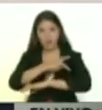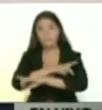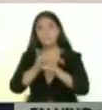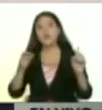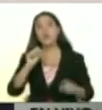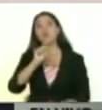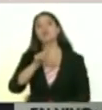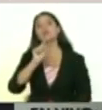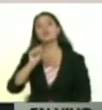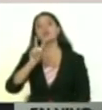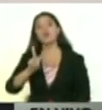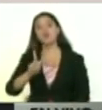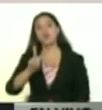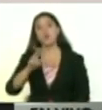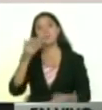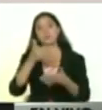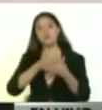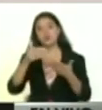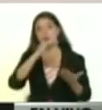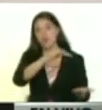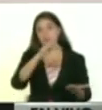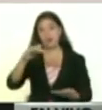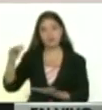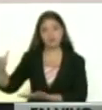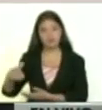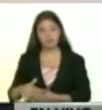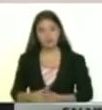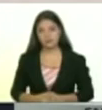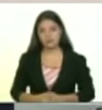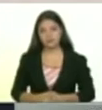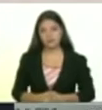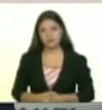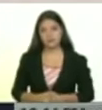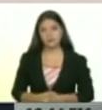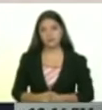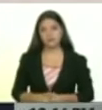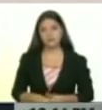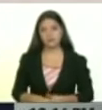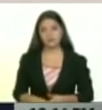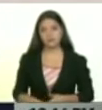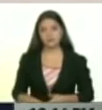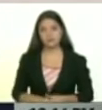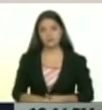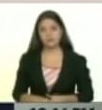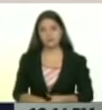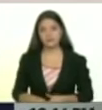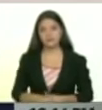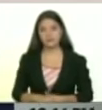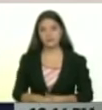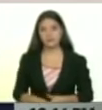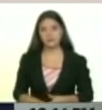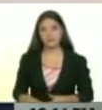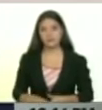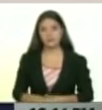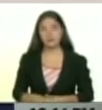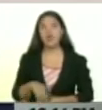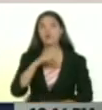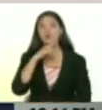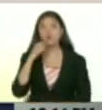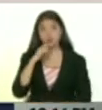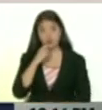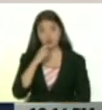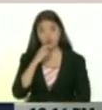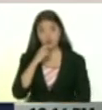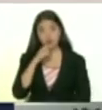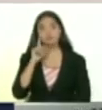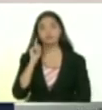1,2 millones de barriles de la OPEP. Y yo quisiera reportar que la Federación de Rusia